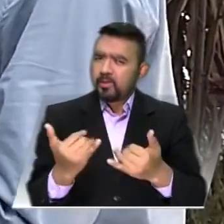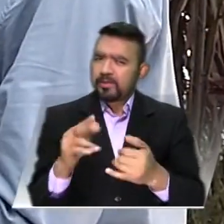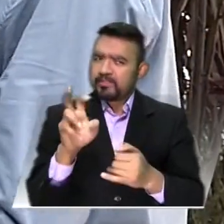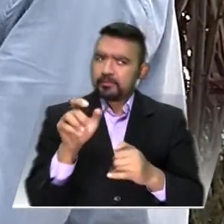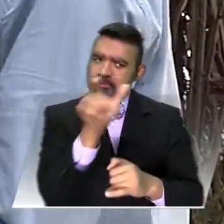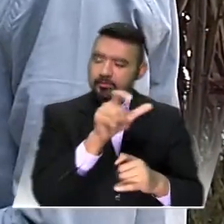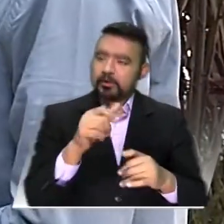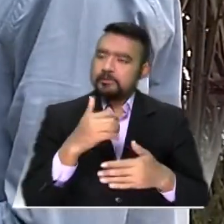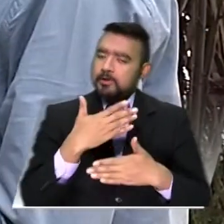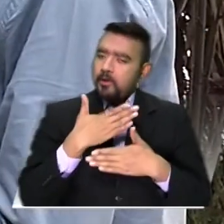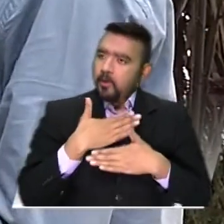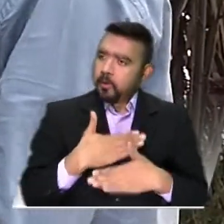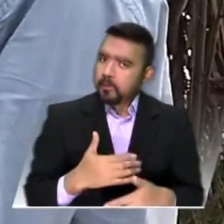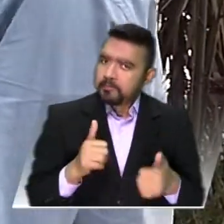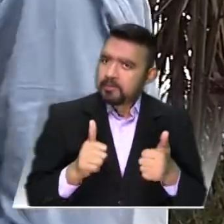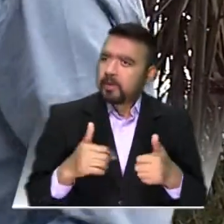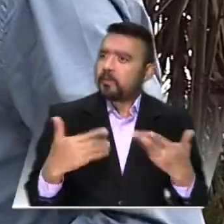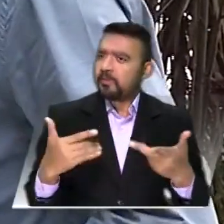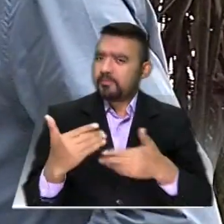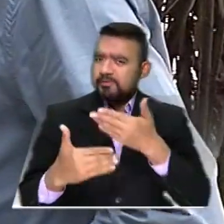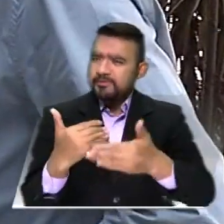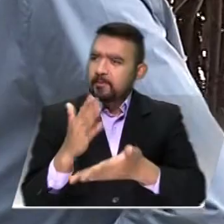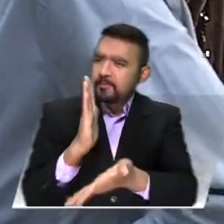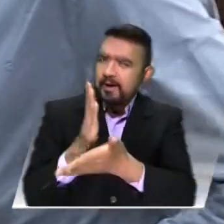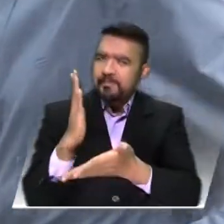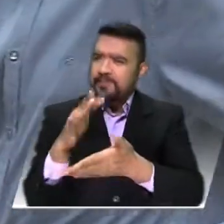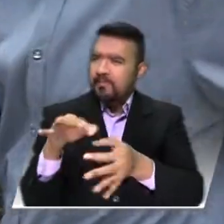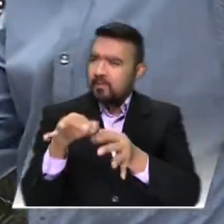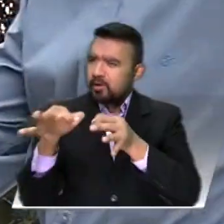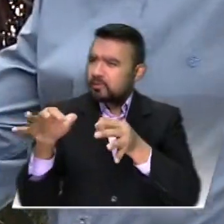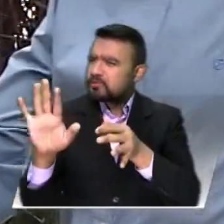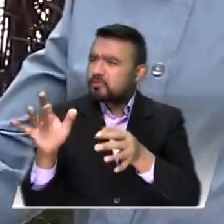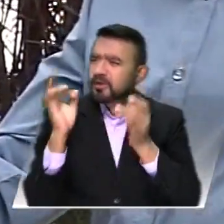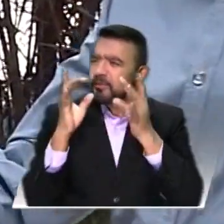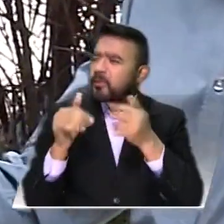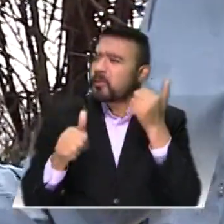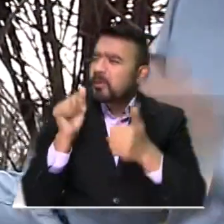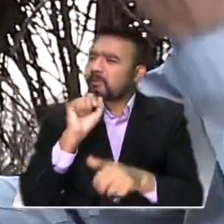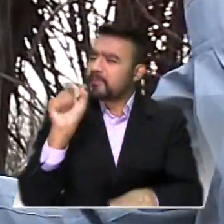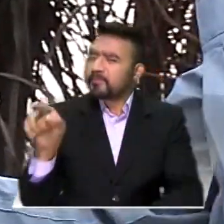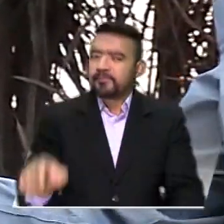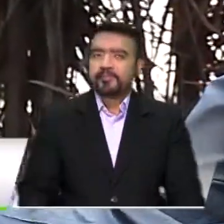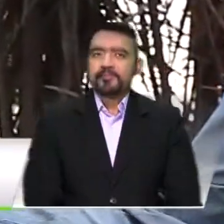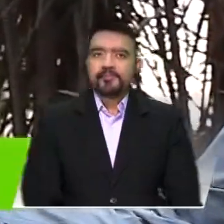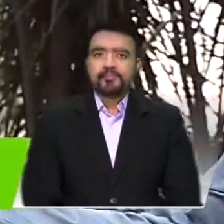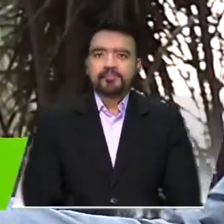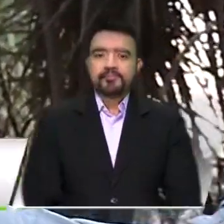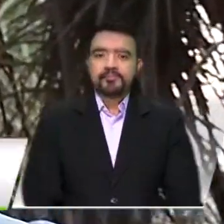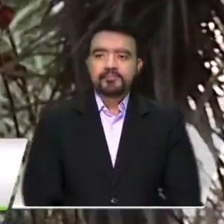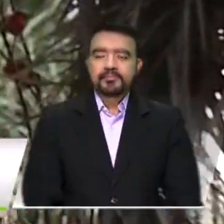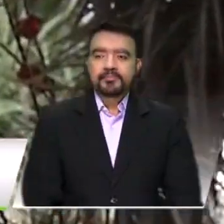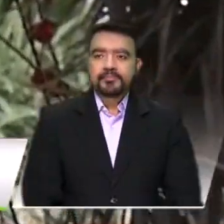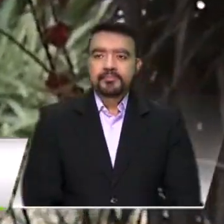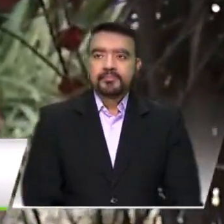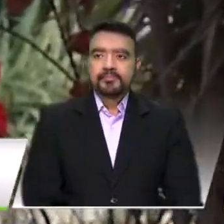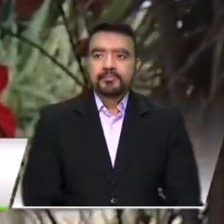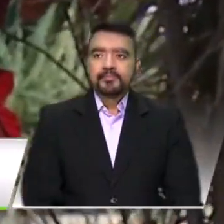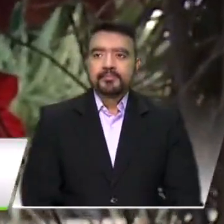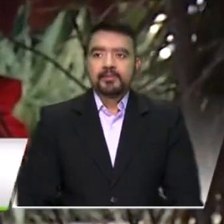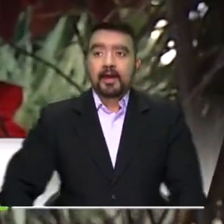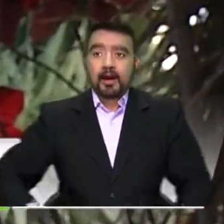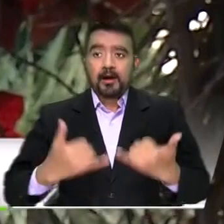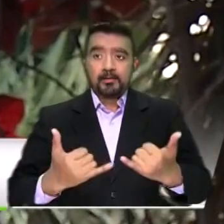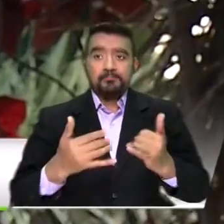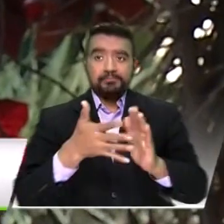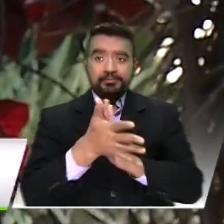también de gestión del riesgo está siendo crítica allí en política por supuesto Este es un caso donde dos mineros